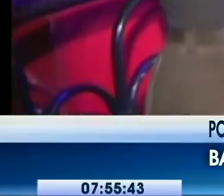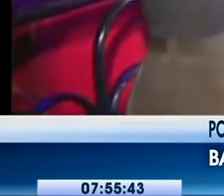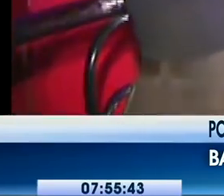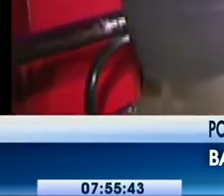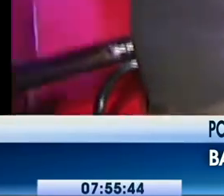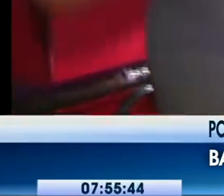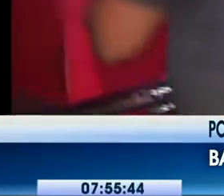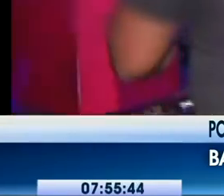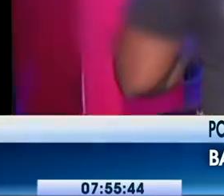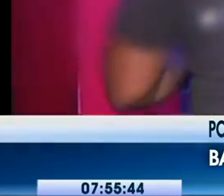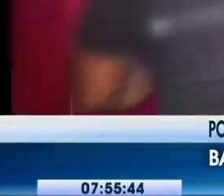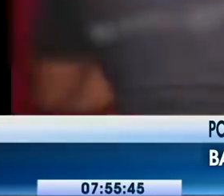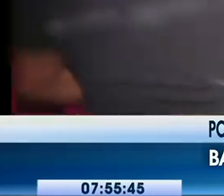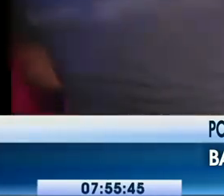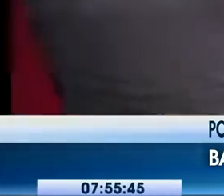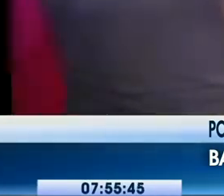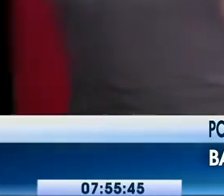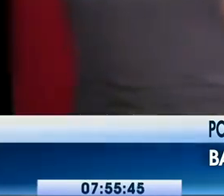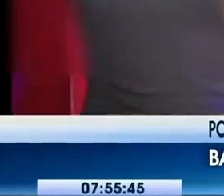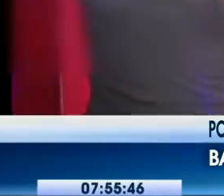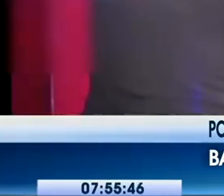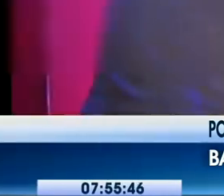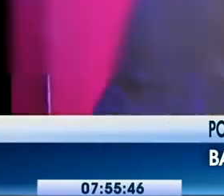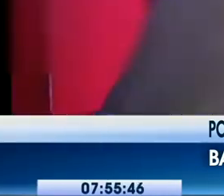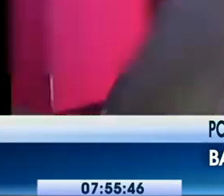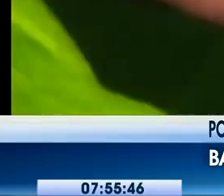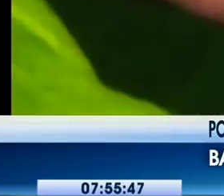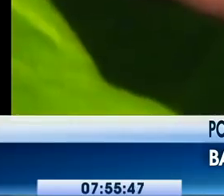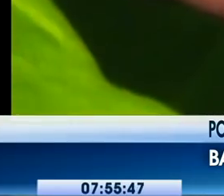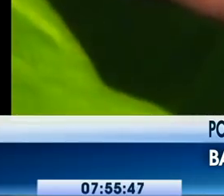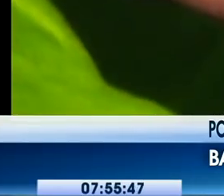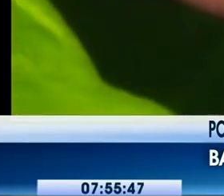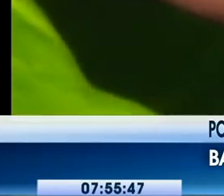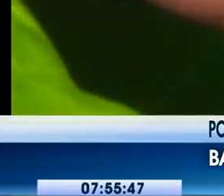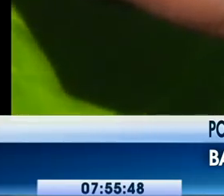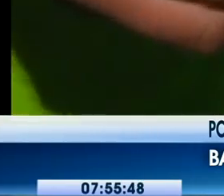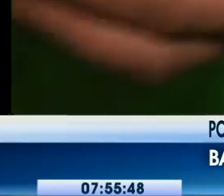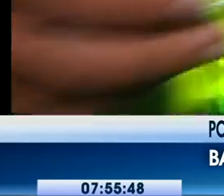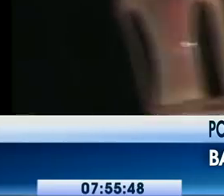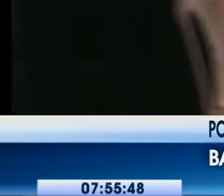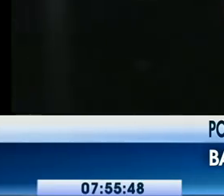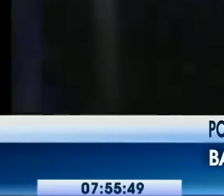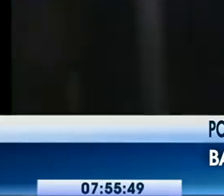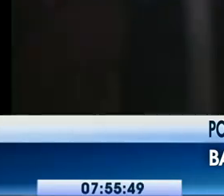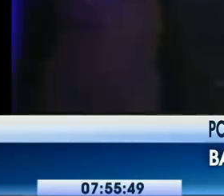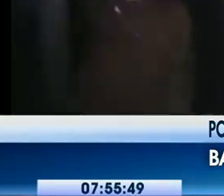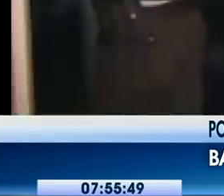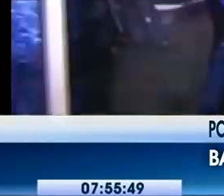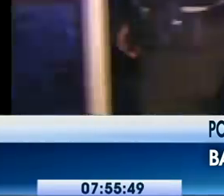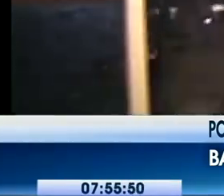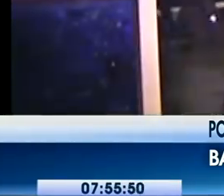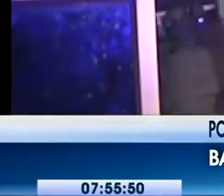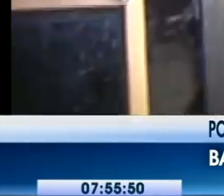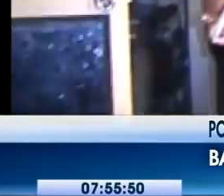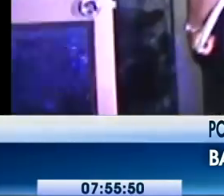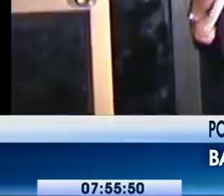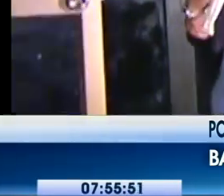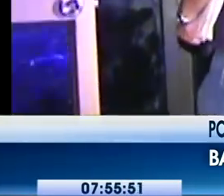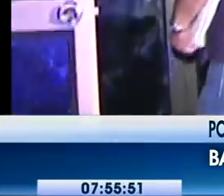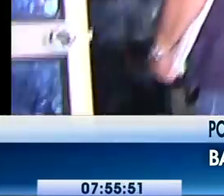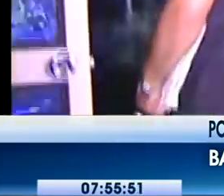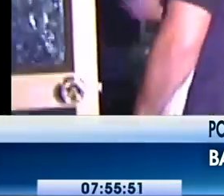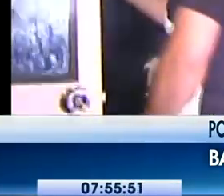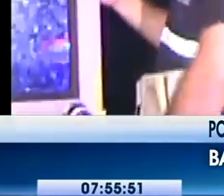revisando otros de estos negocios a lo largo de la noche, pidiendo también que cumplan con los horarios establecidos para que no tengan inconvenientes